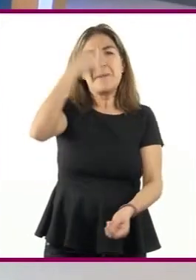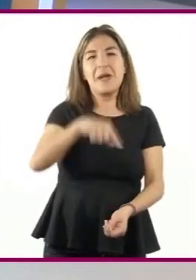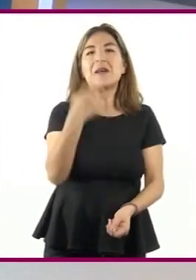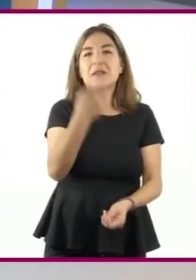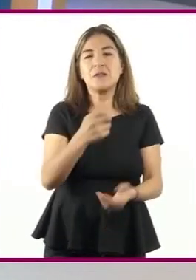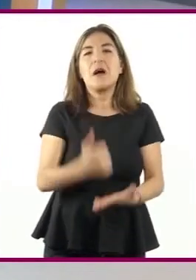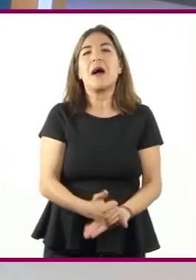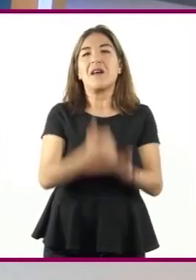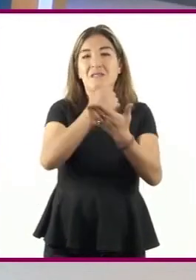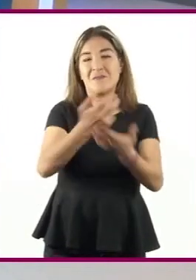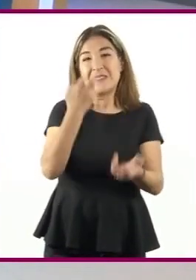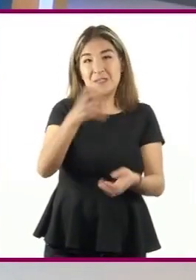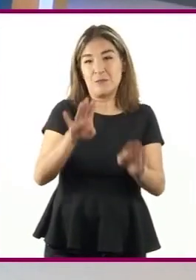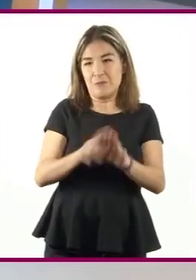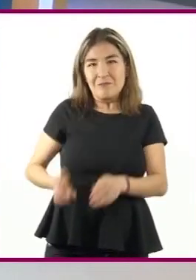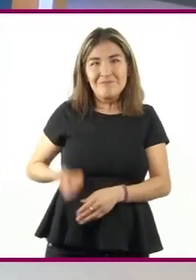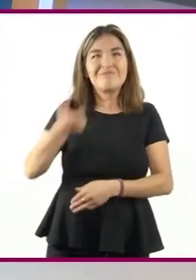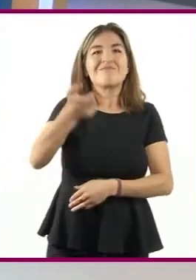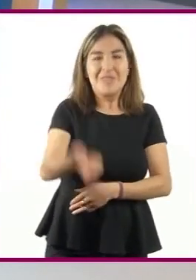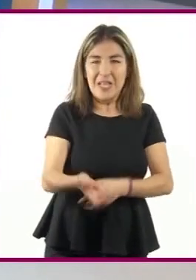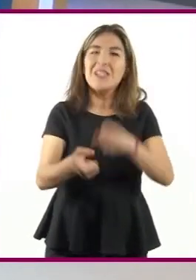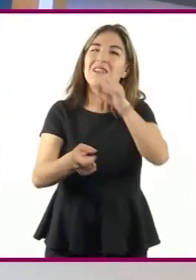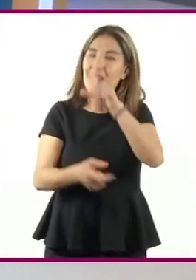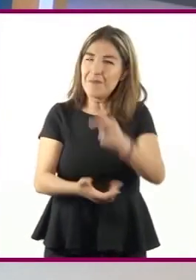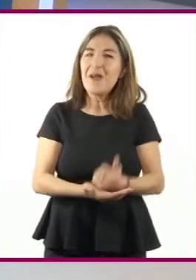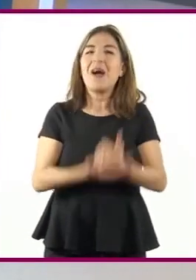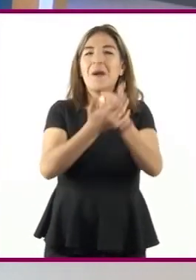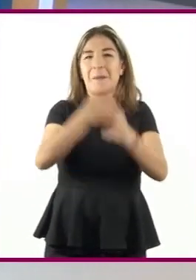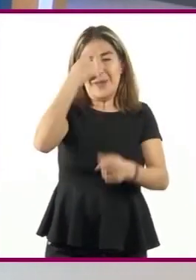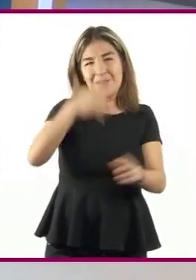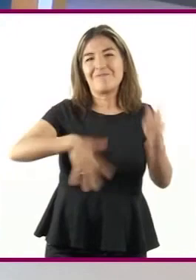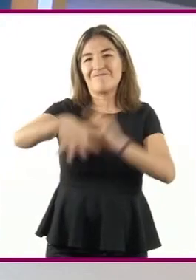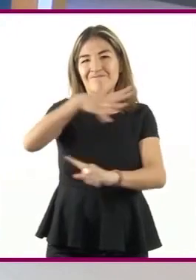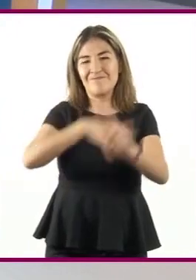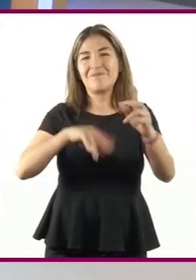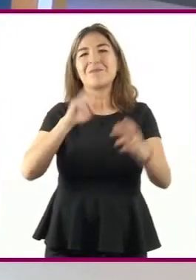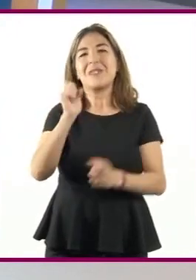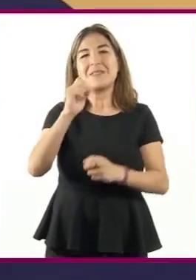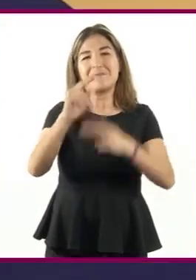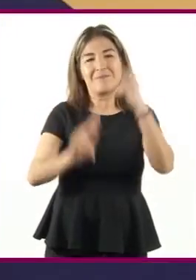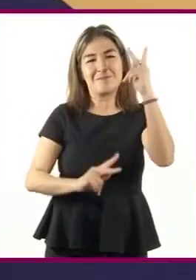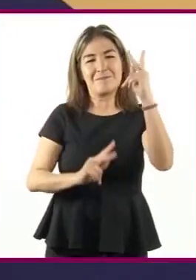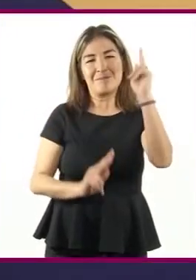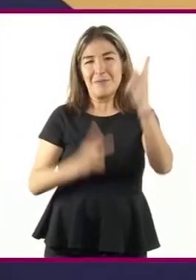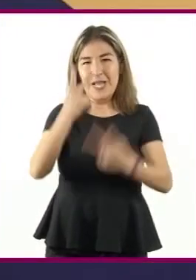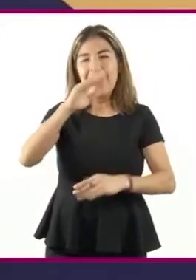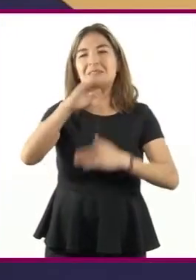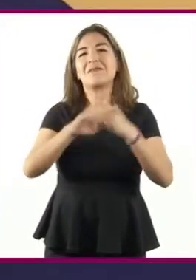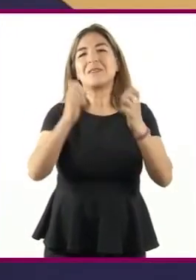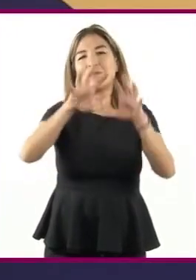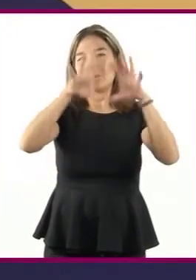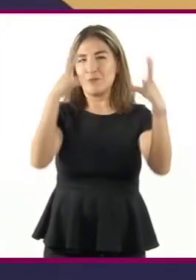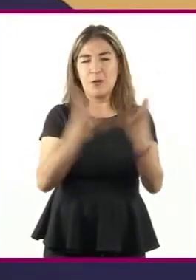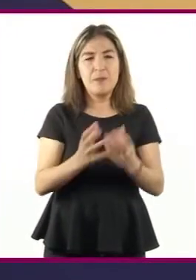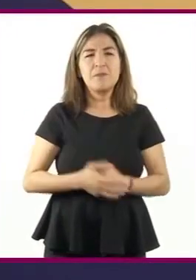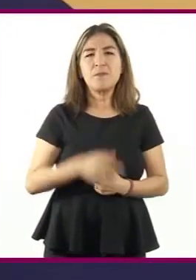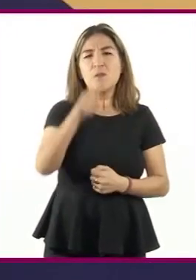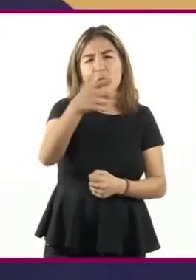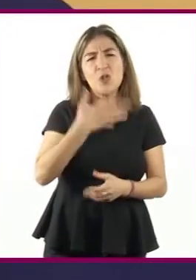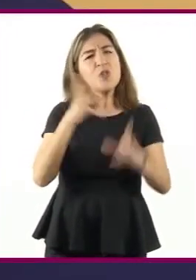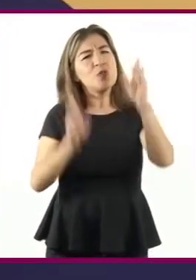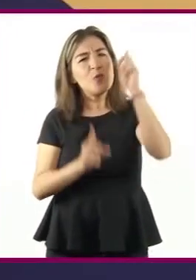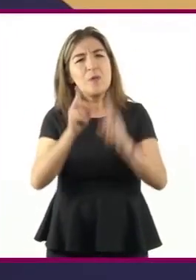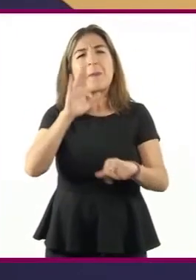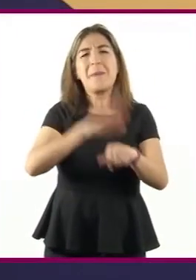solo repercute en su economía, sino que también ayuda al medio ambiente. Si tienen dudas o desean profundizar en el